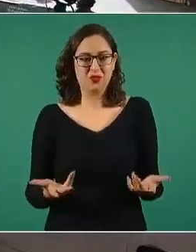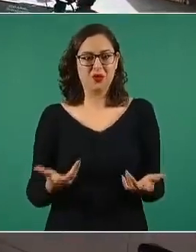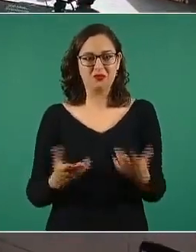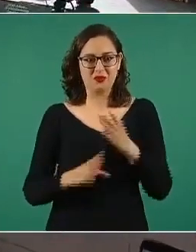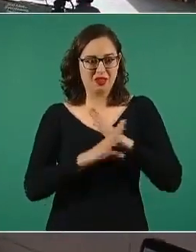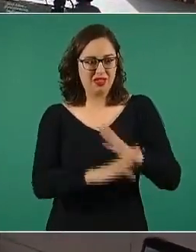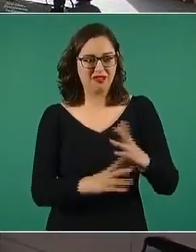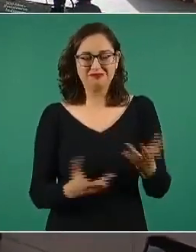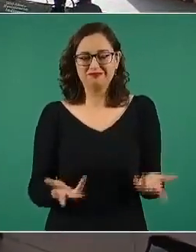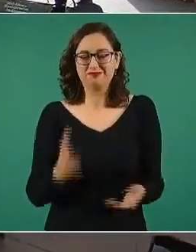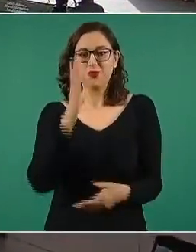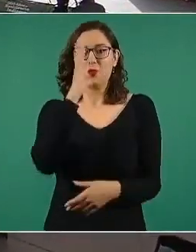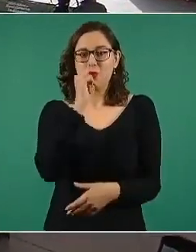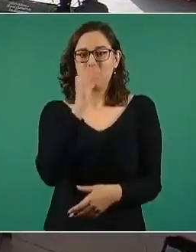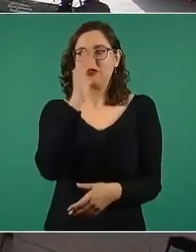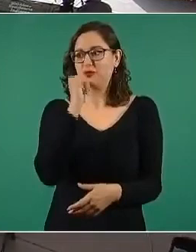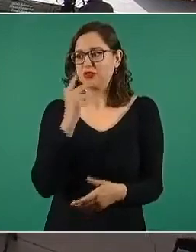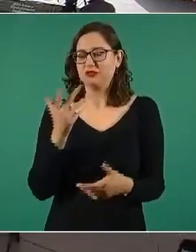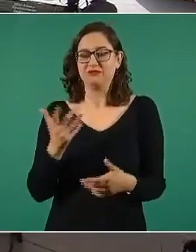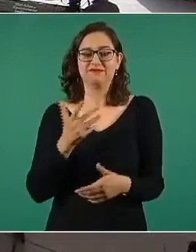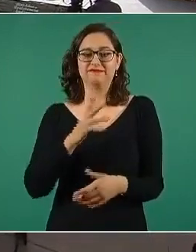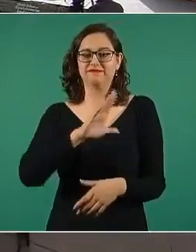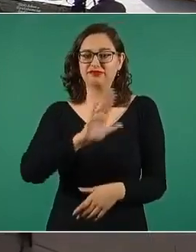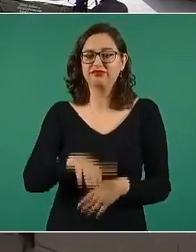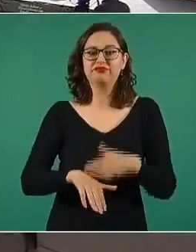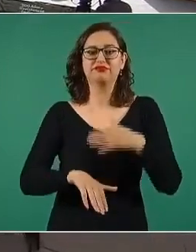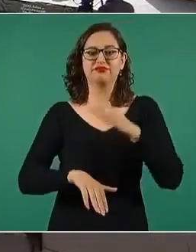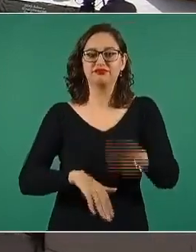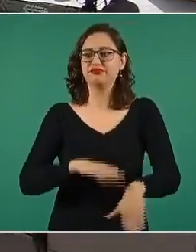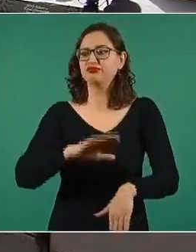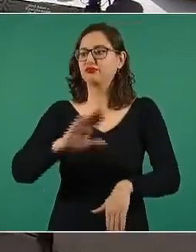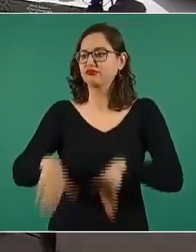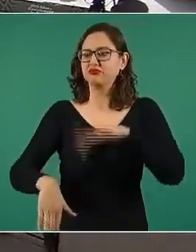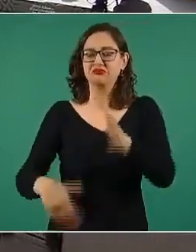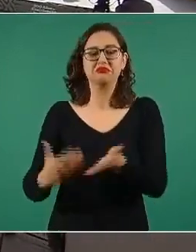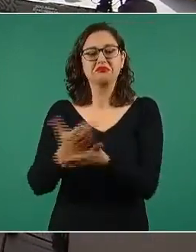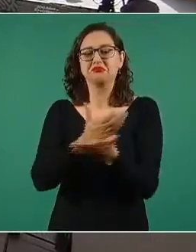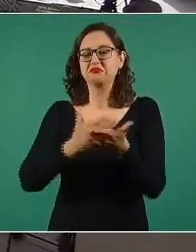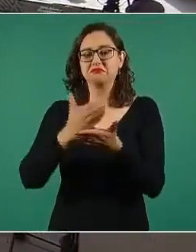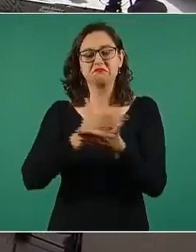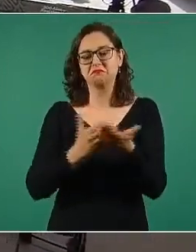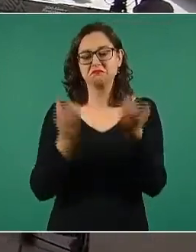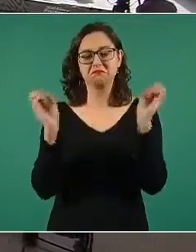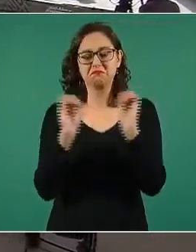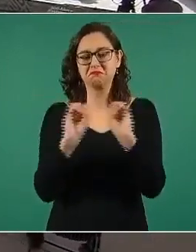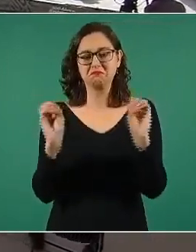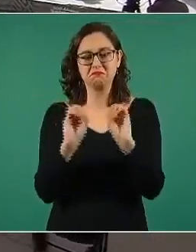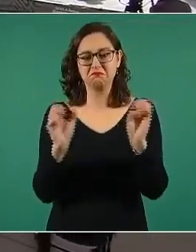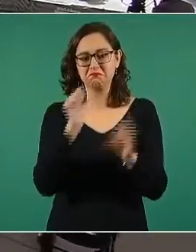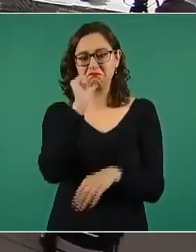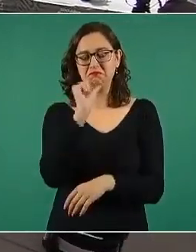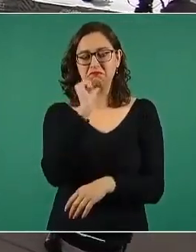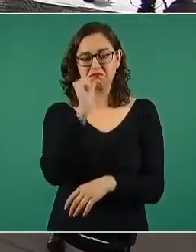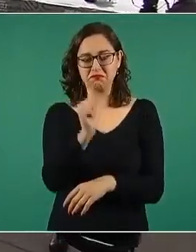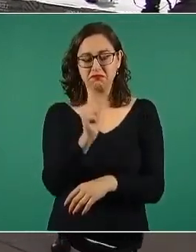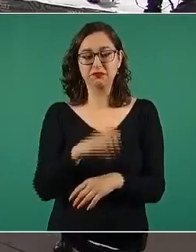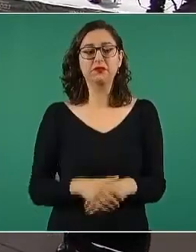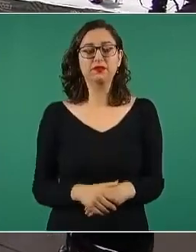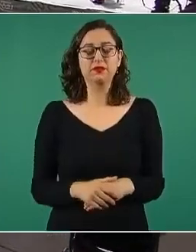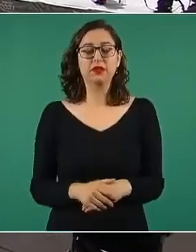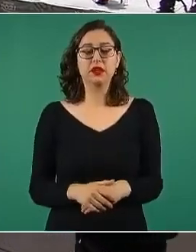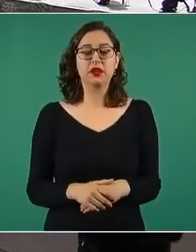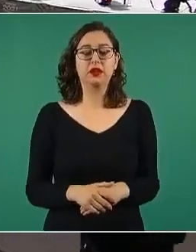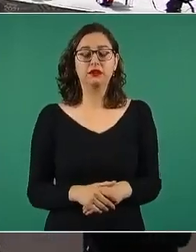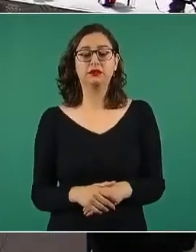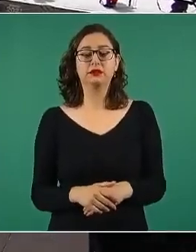y morían miles sin remedio. En el libro de Pedro Salmerón,